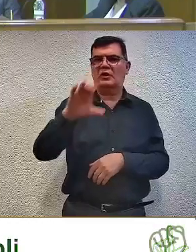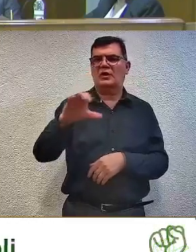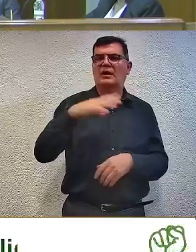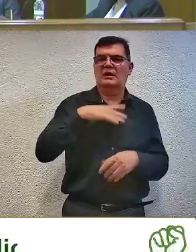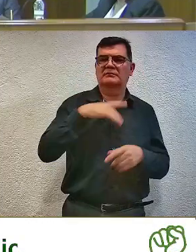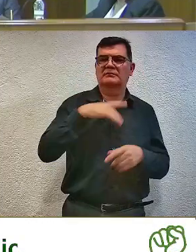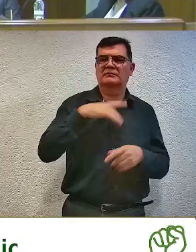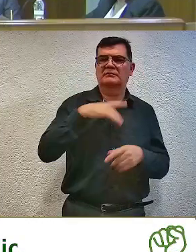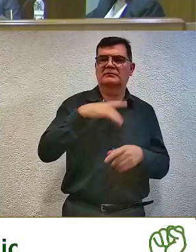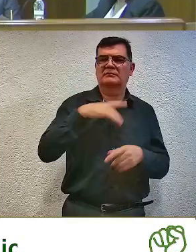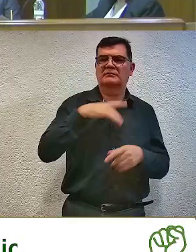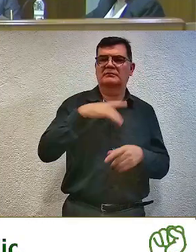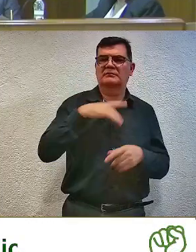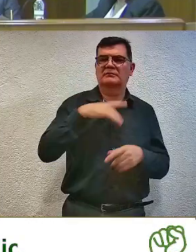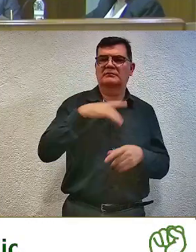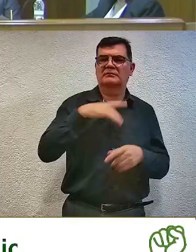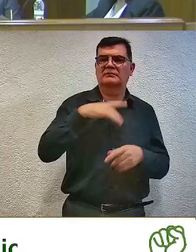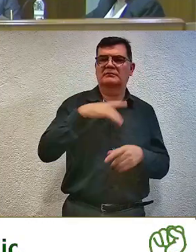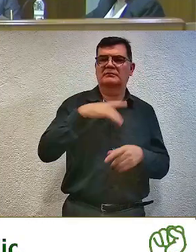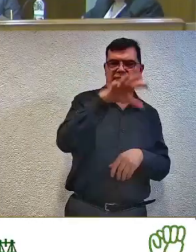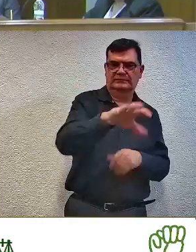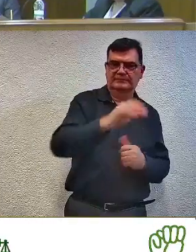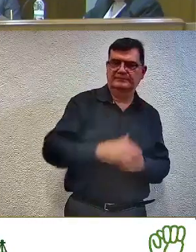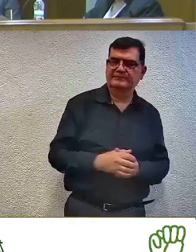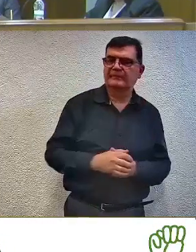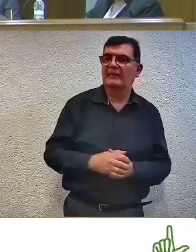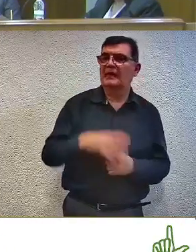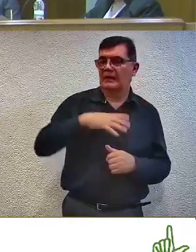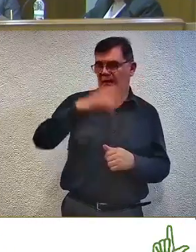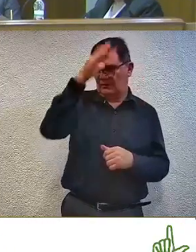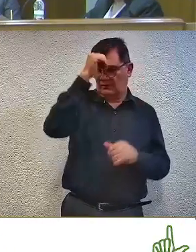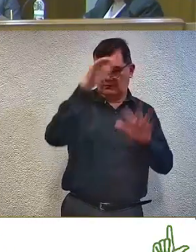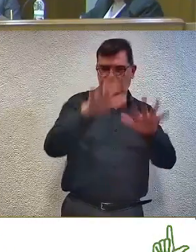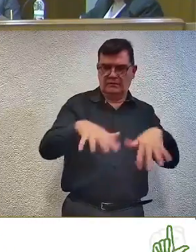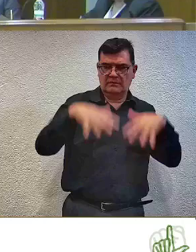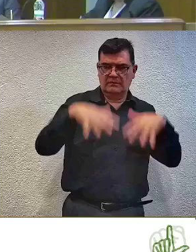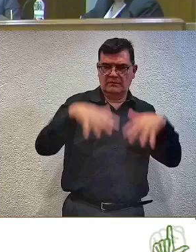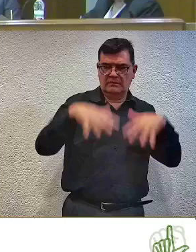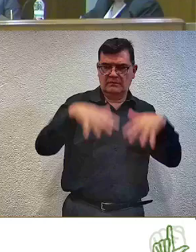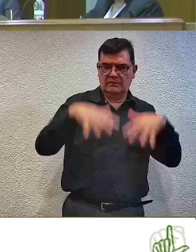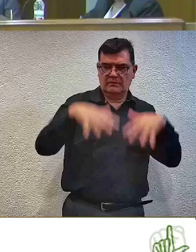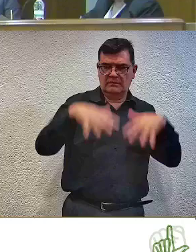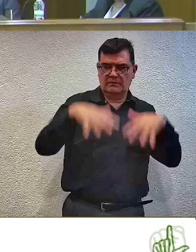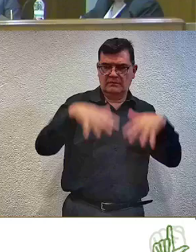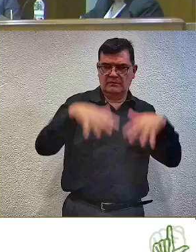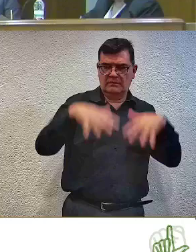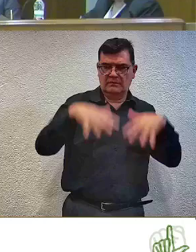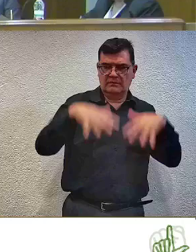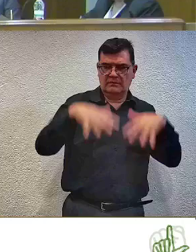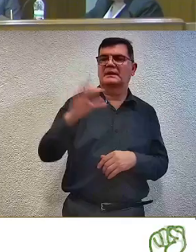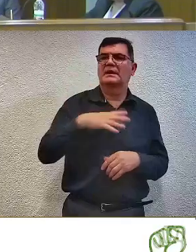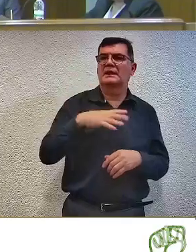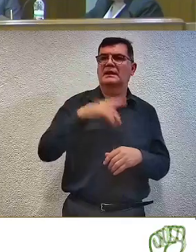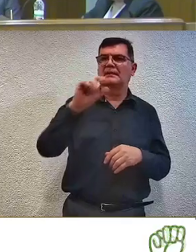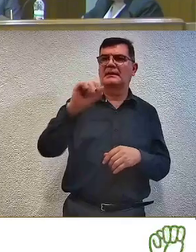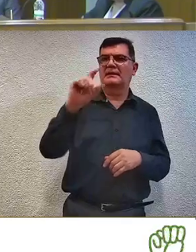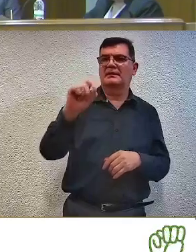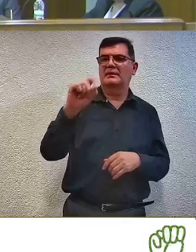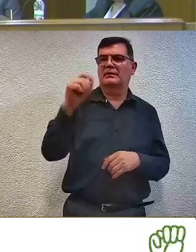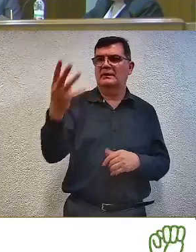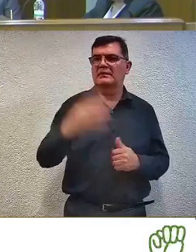la ponencia número quinta. El acuerdo plenario derivado del PES 040 del